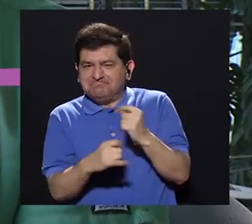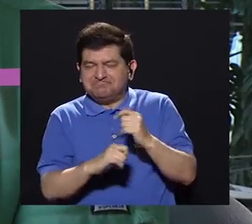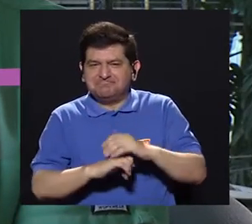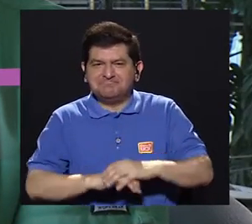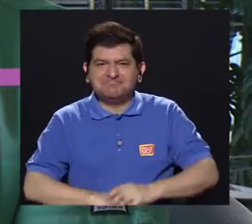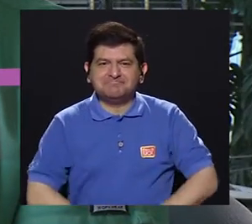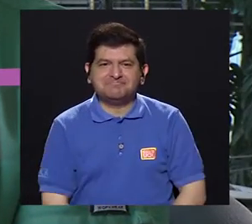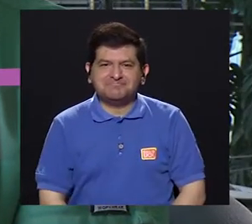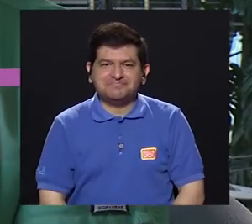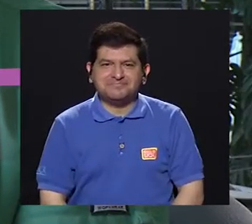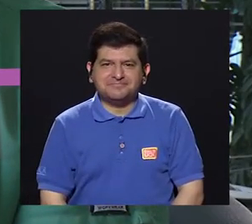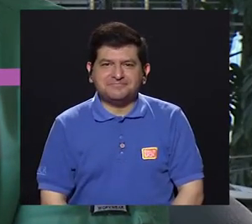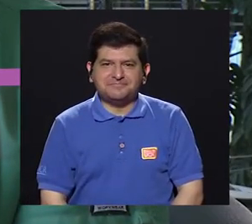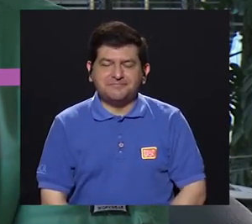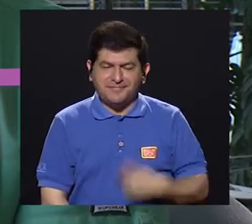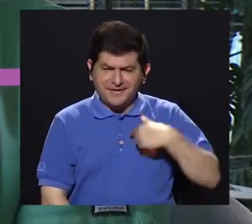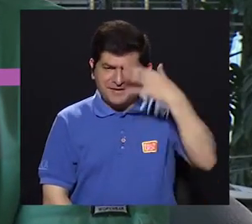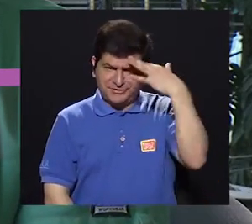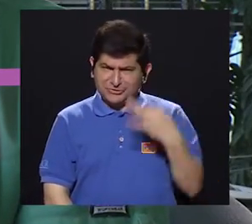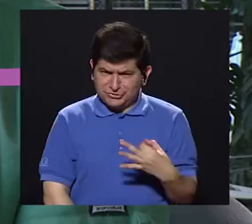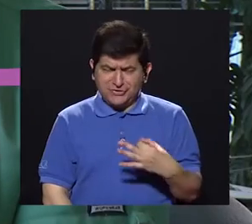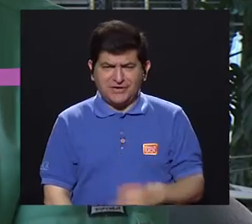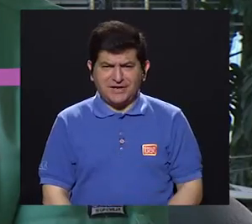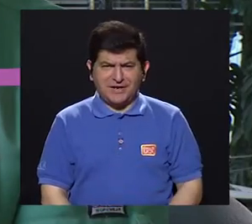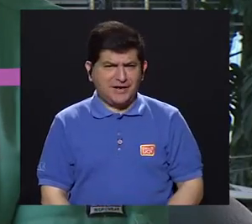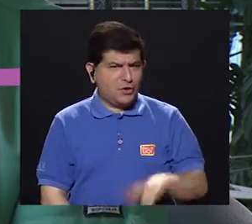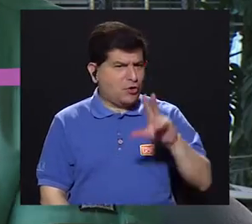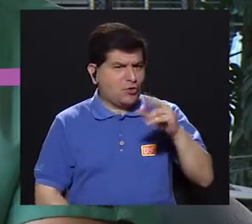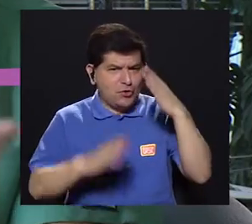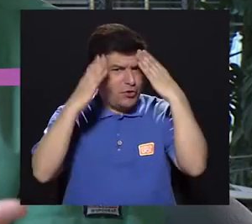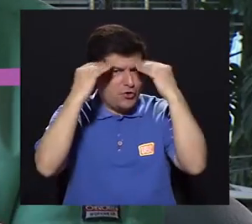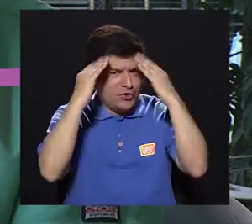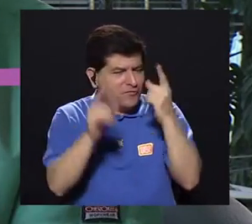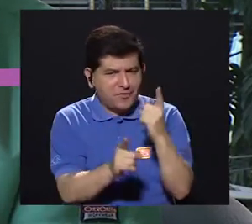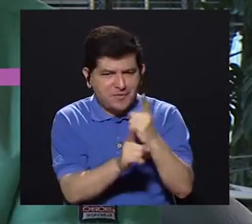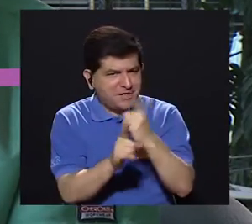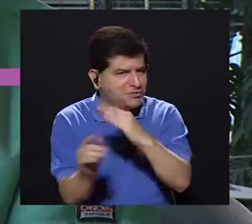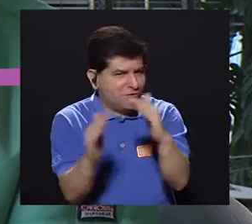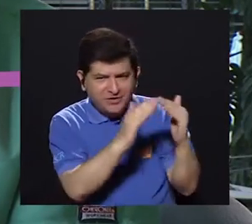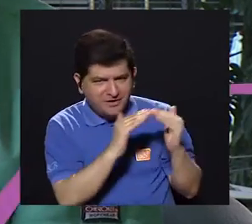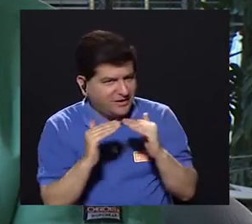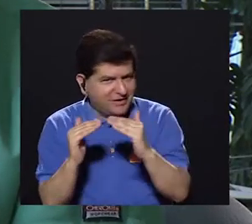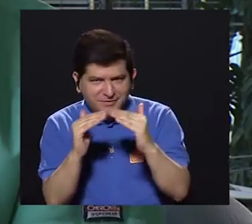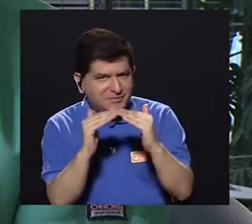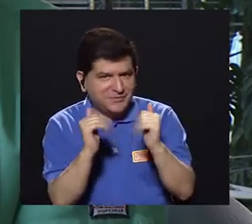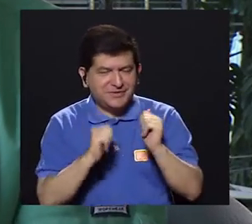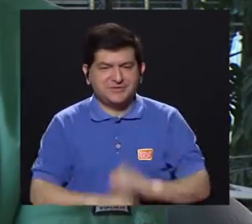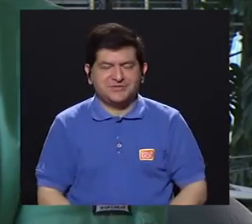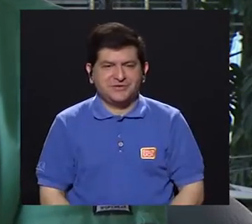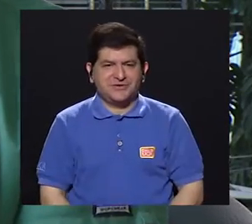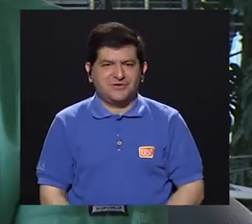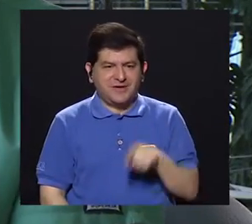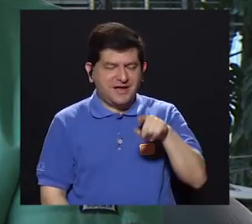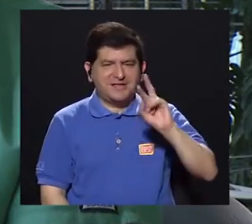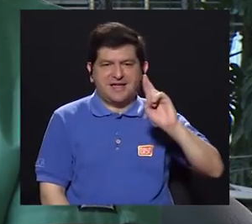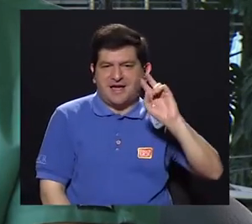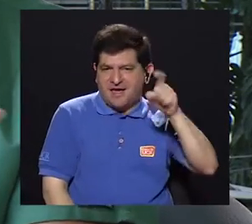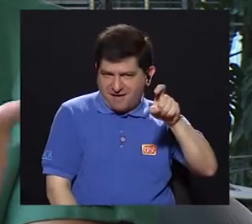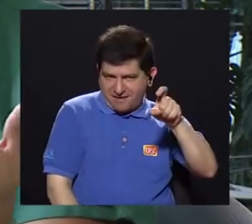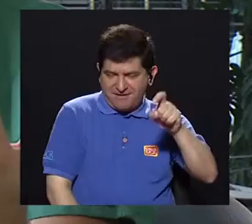¿verdad? Porque creo que cuando no se informa correctamente a la población, ¿verdad? La